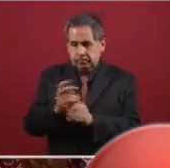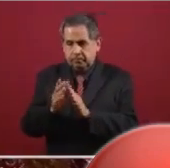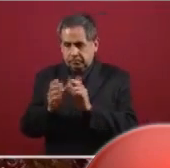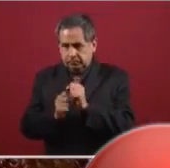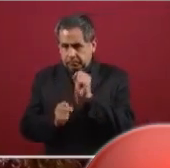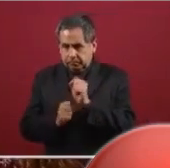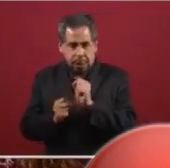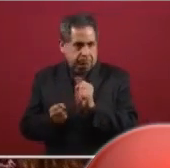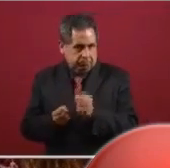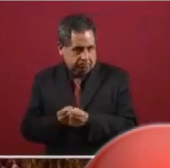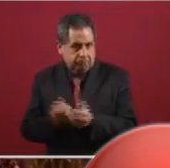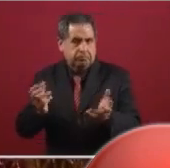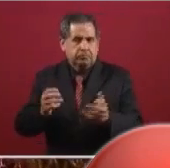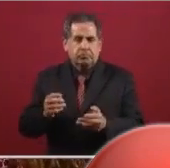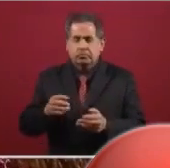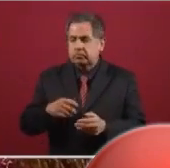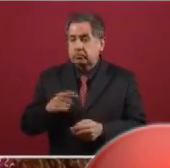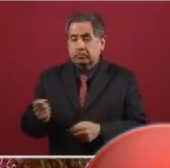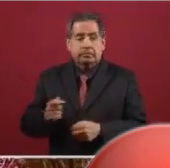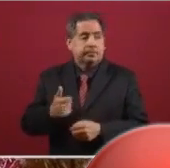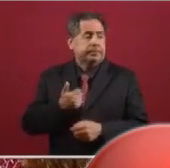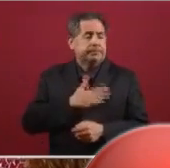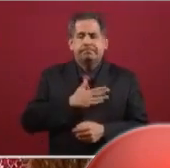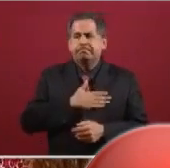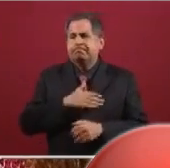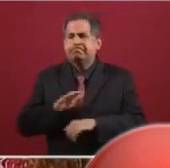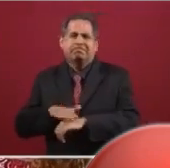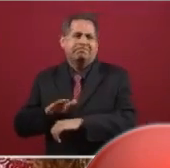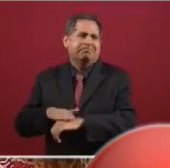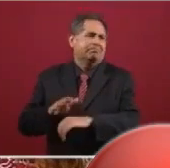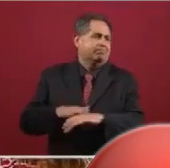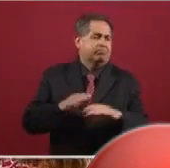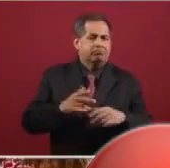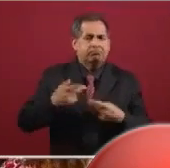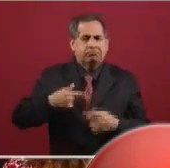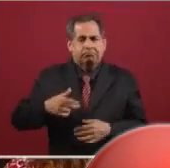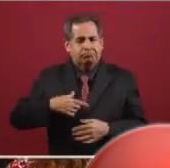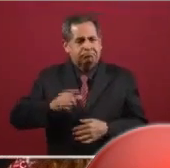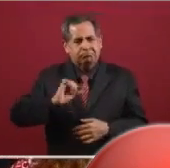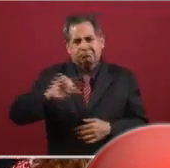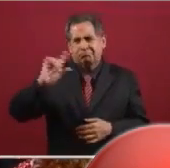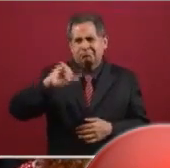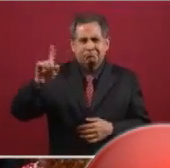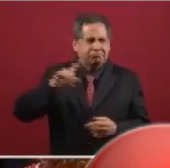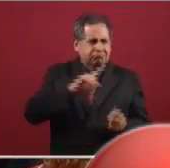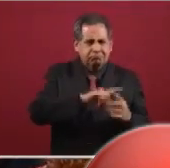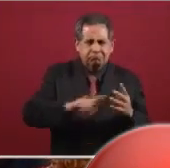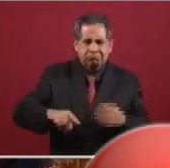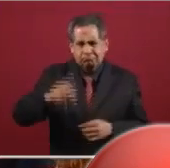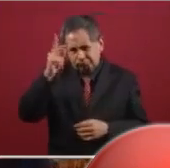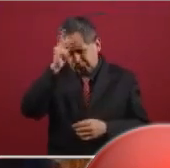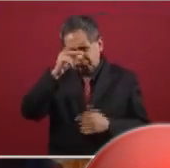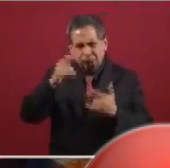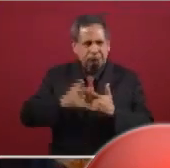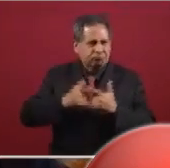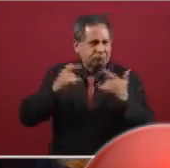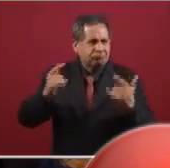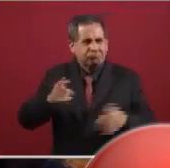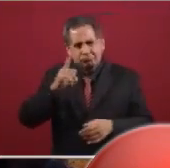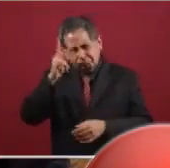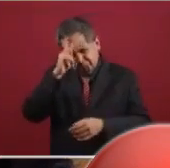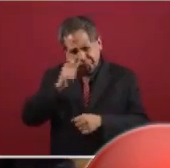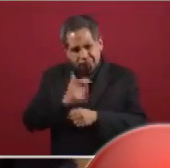vamos a convocar pues a especialistas, psicólogos, historiadores,